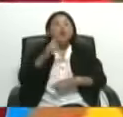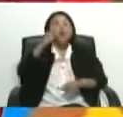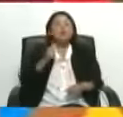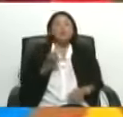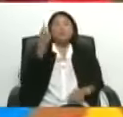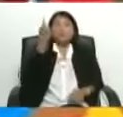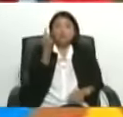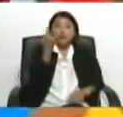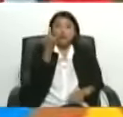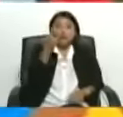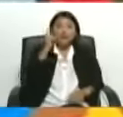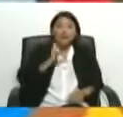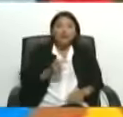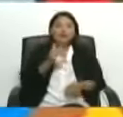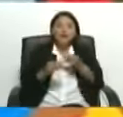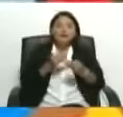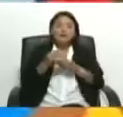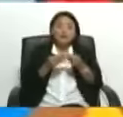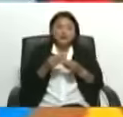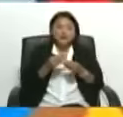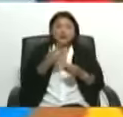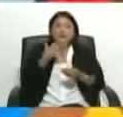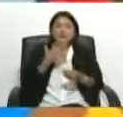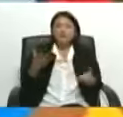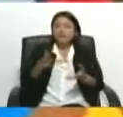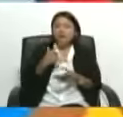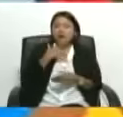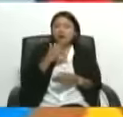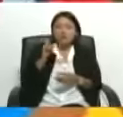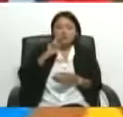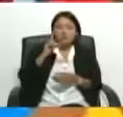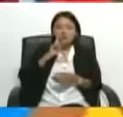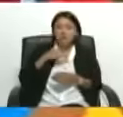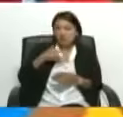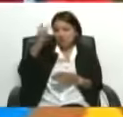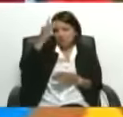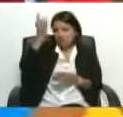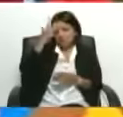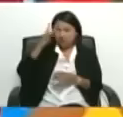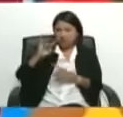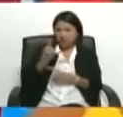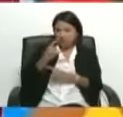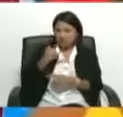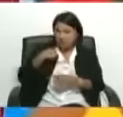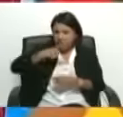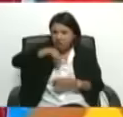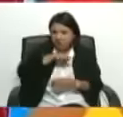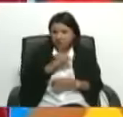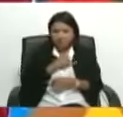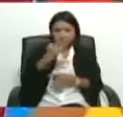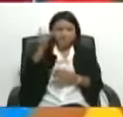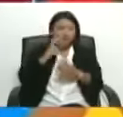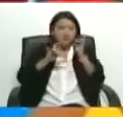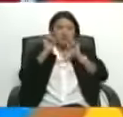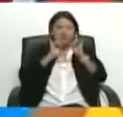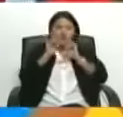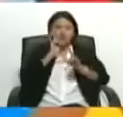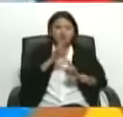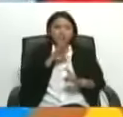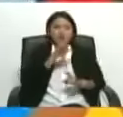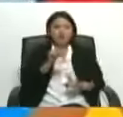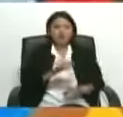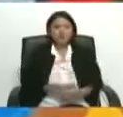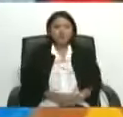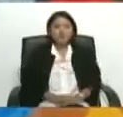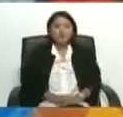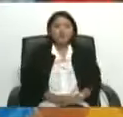Lo primero en este tipo de organización es no caerse a coba, no caerse a mentira, no poner